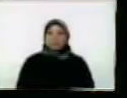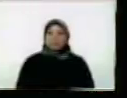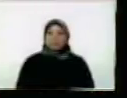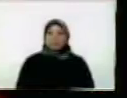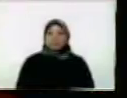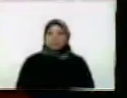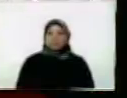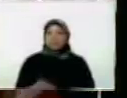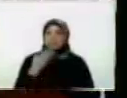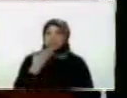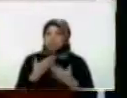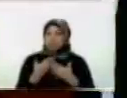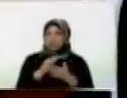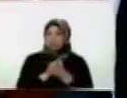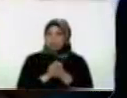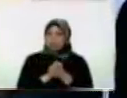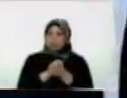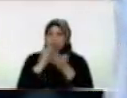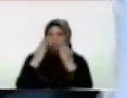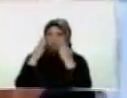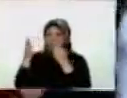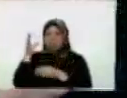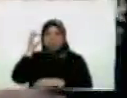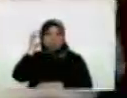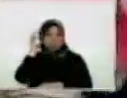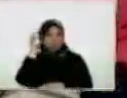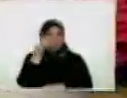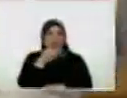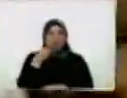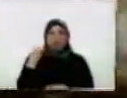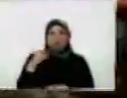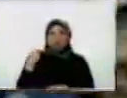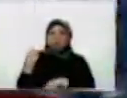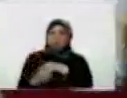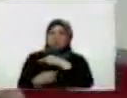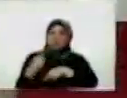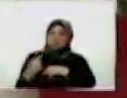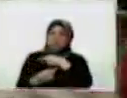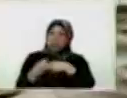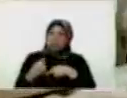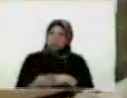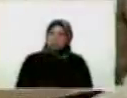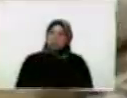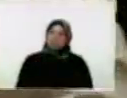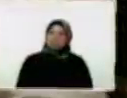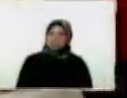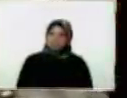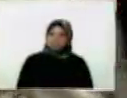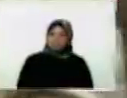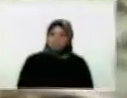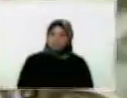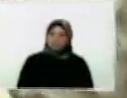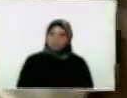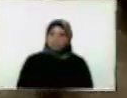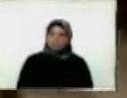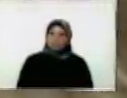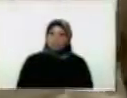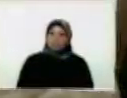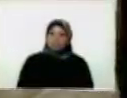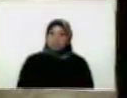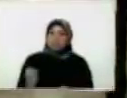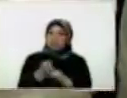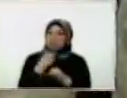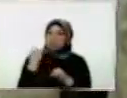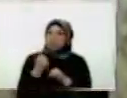Gracias a la camarada Diva Guzmán, joven revolucionaria, dirigente de la clase trabajadora.